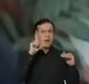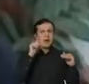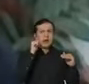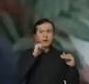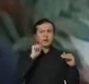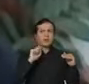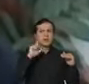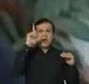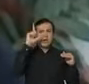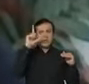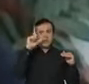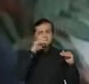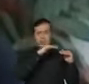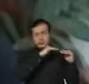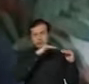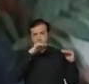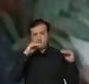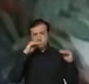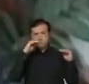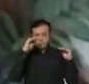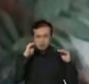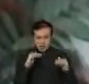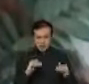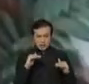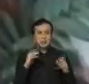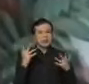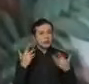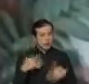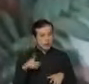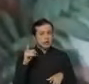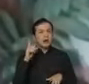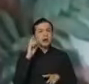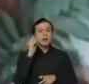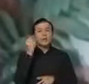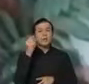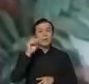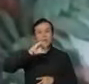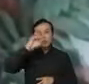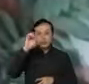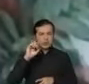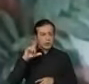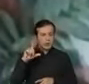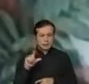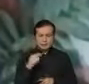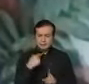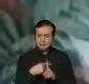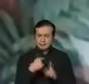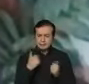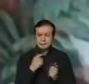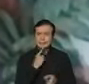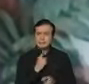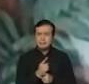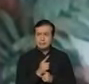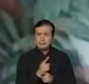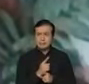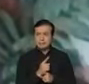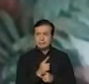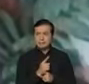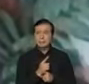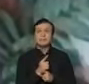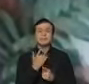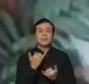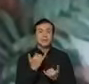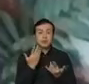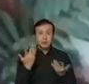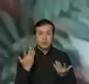más bajo de la línea azul. ¿Qué significa esto? Que hemos logrado un interés tan bueno que es el más alto de la negociación